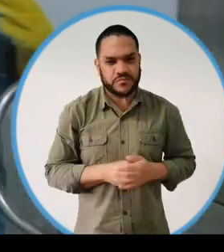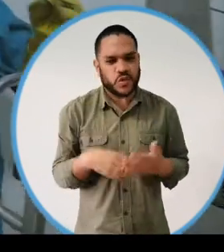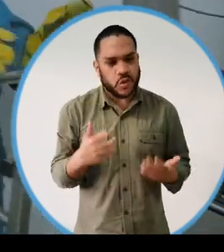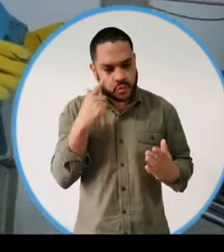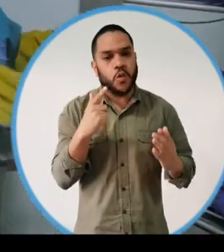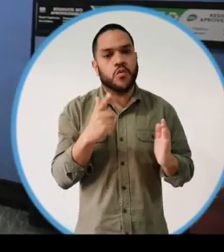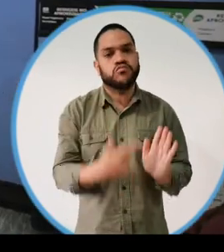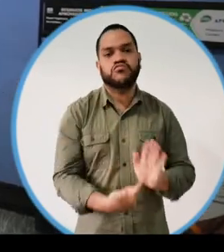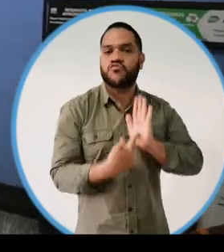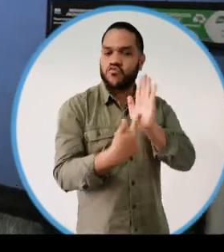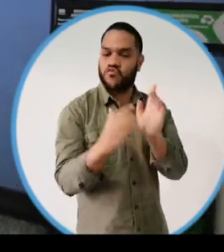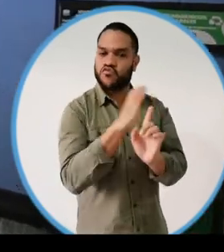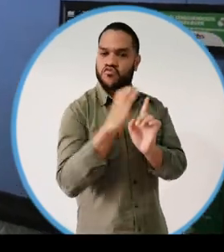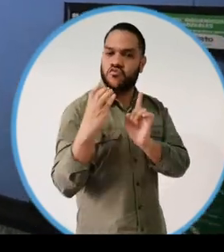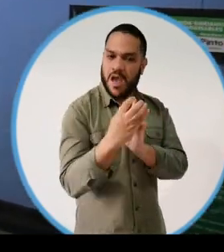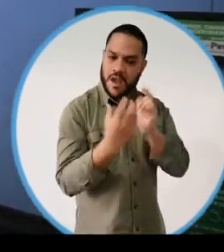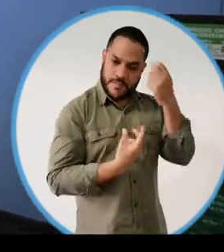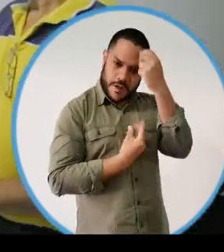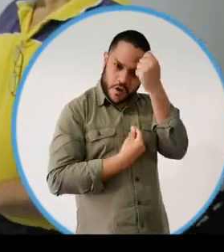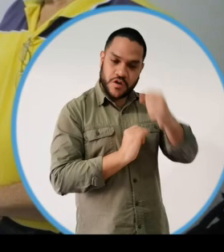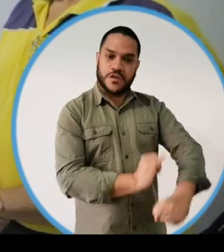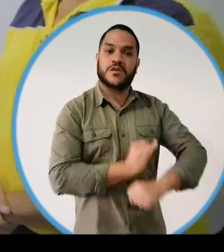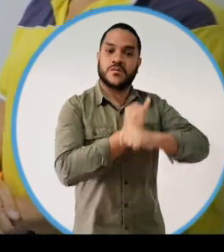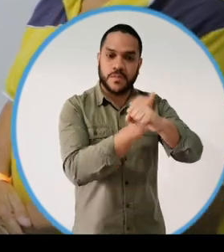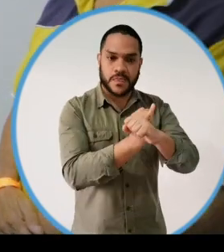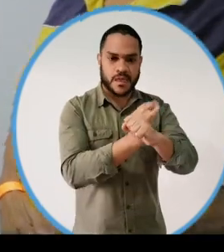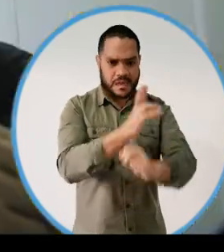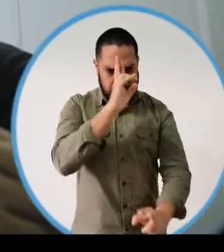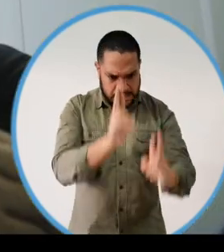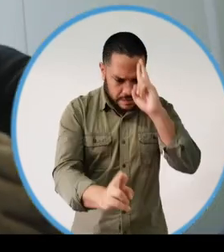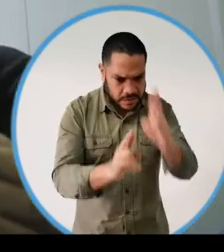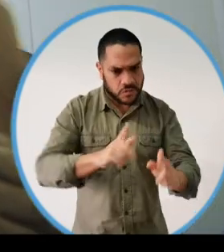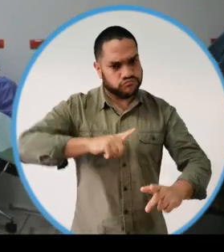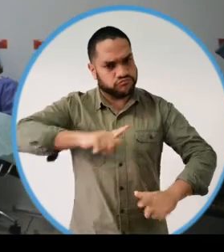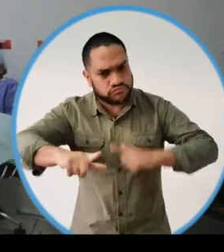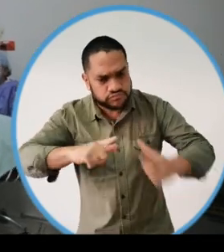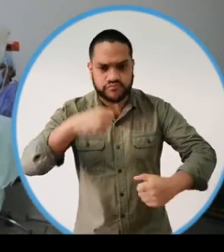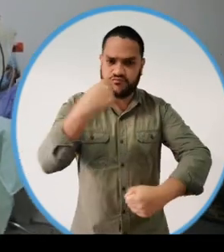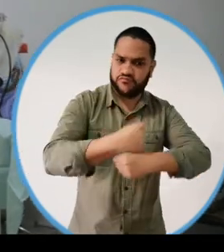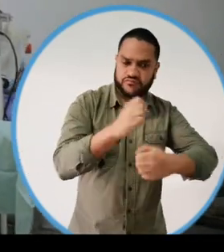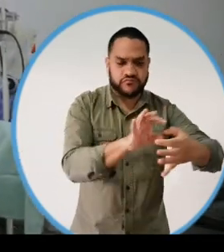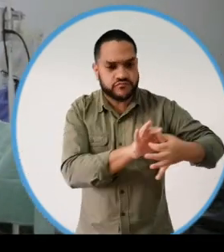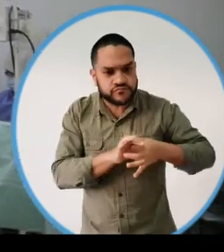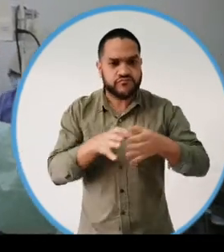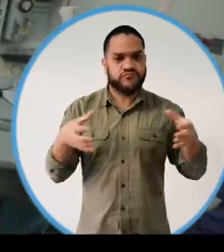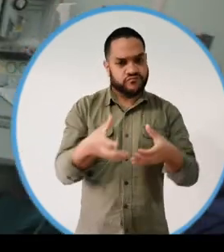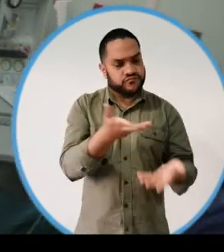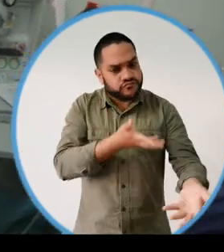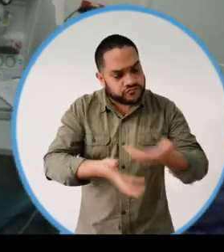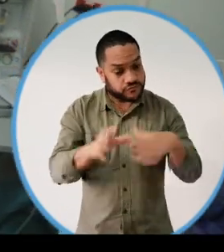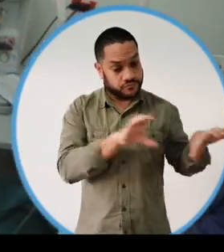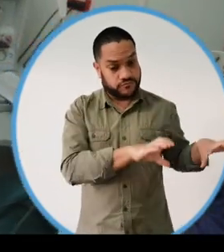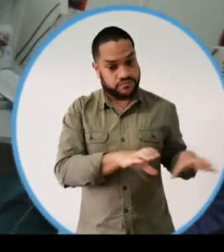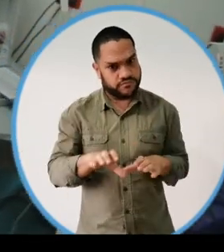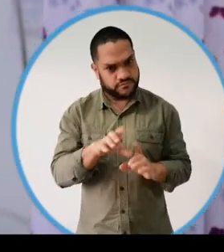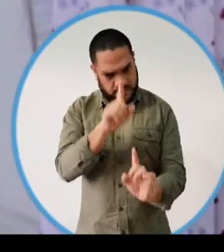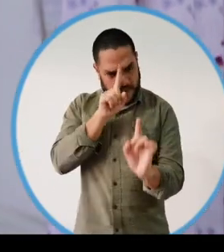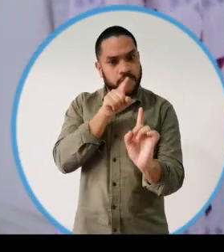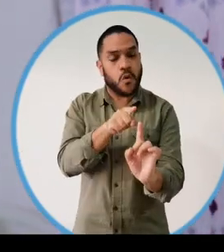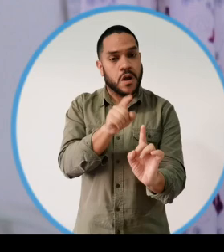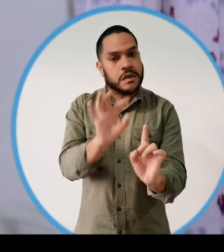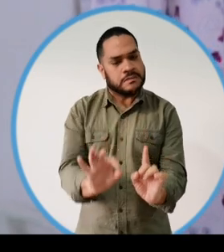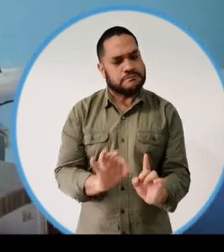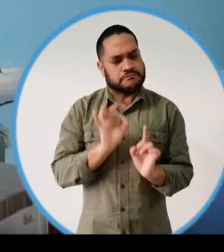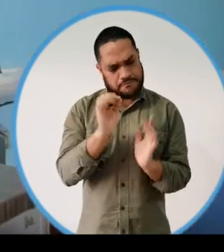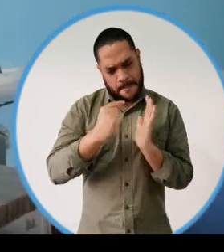nuestros valores institucionales, respeto, liderazgo, trabajo en equipo y buenas prácticas, con enfoque en la calidad y la